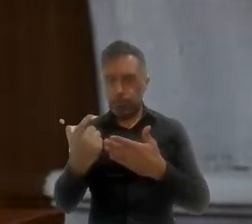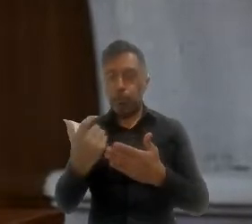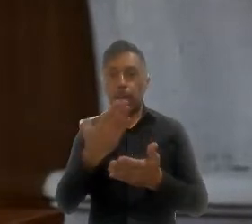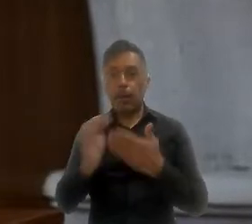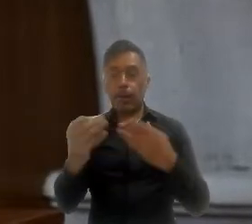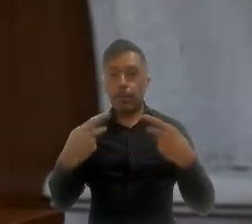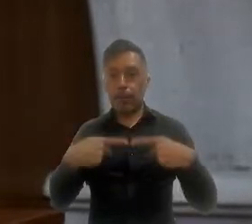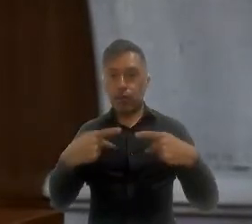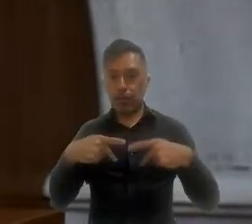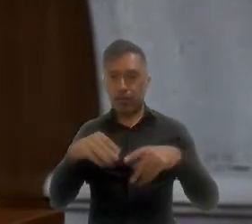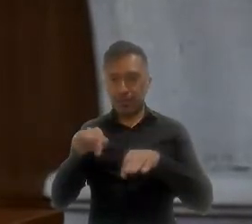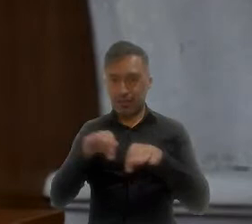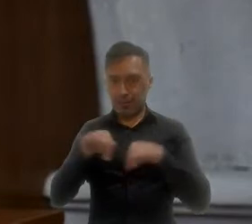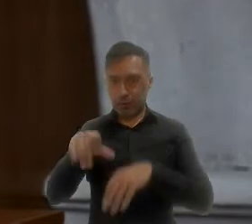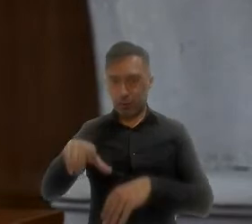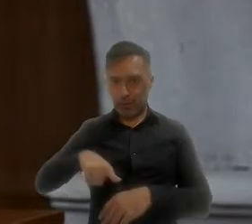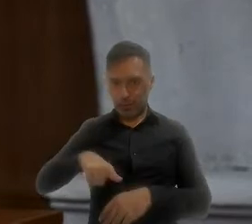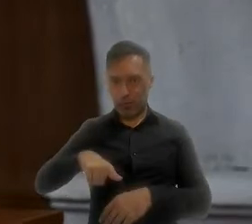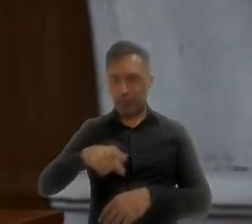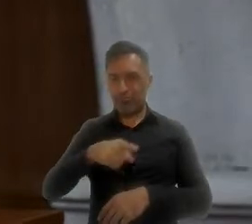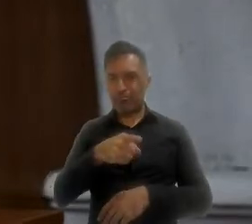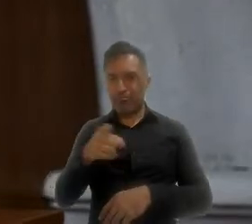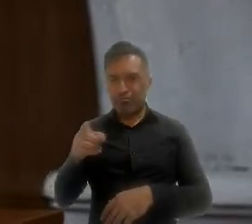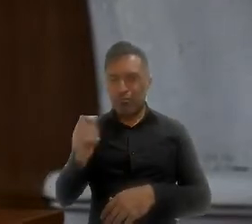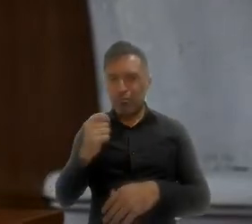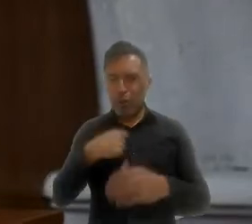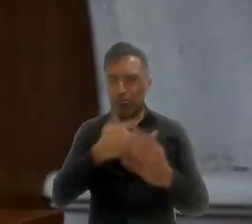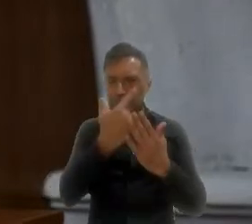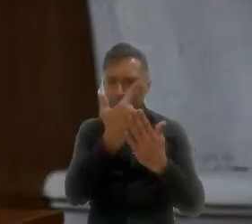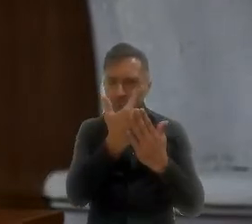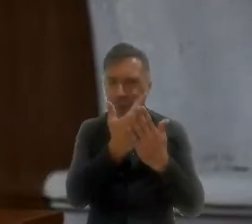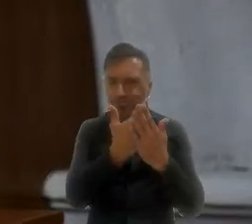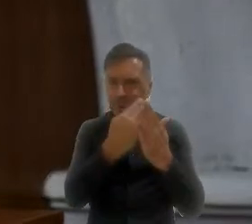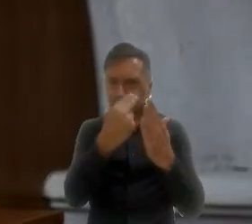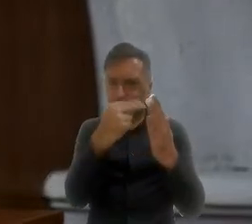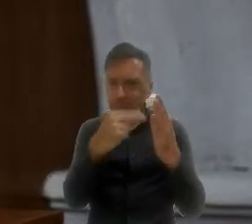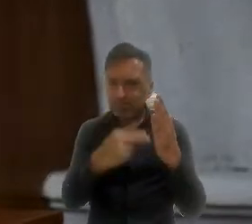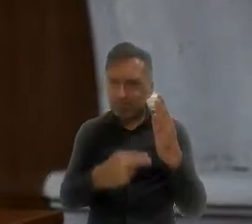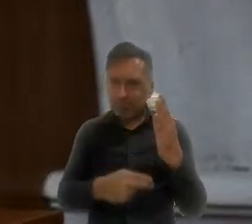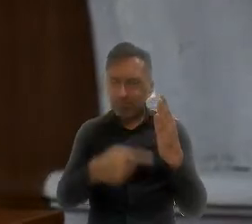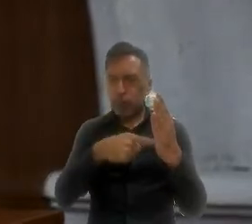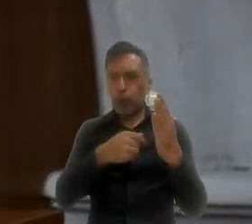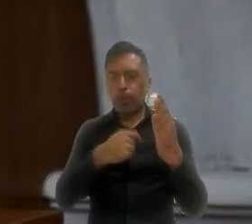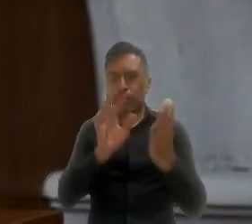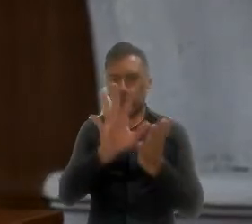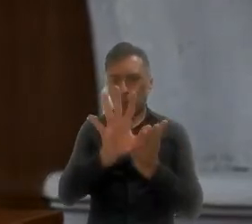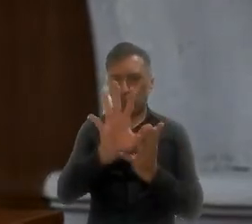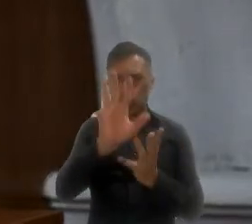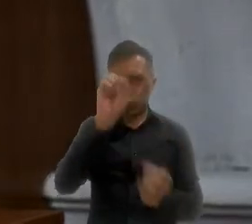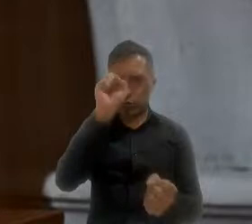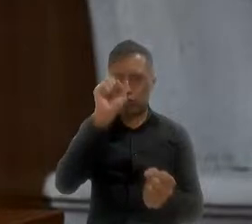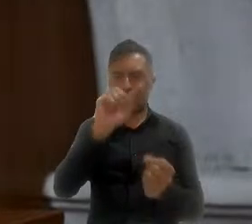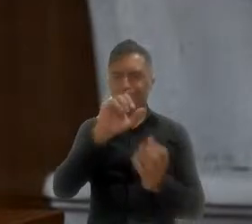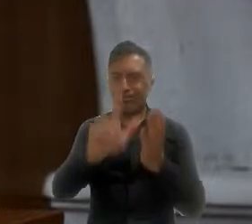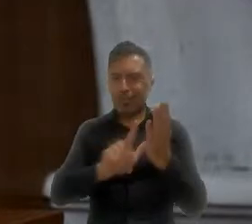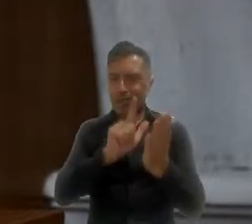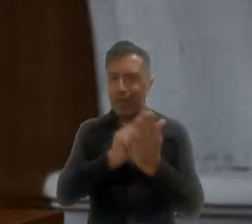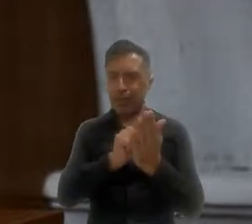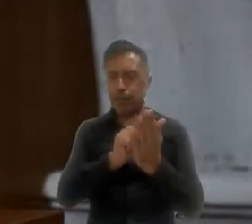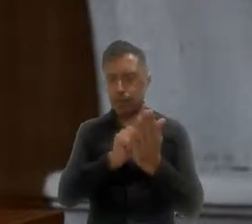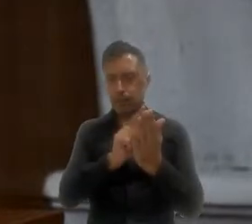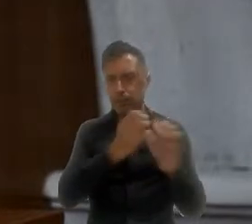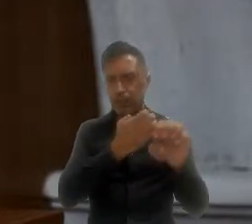del Estado, no es posible identificar un catálogo tan detallado en las normas constitucionales y legales federales